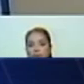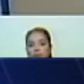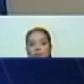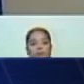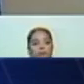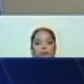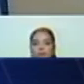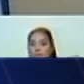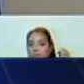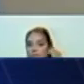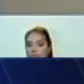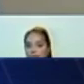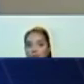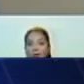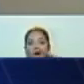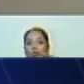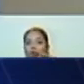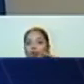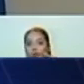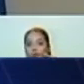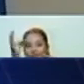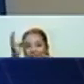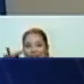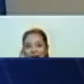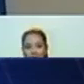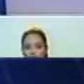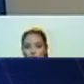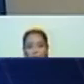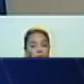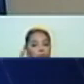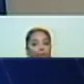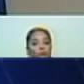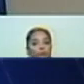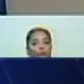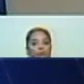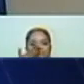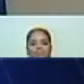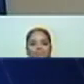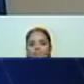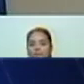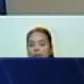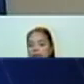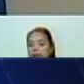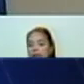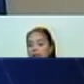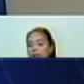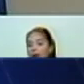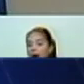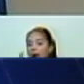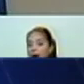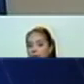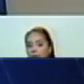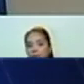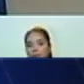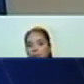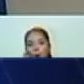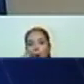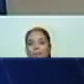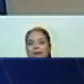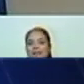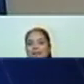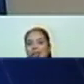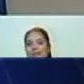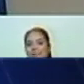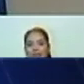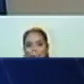designado a 2 fiscales para que conozcan de estos graves hechos. El fiscal 73